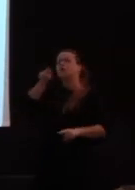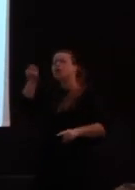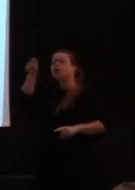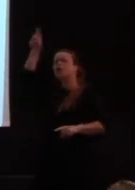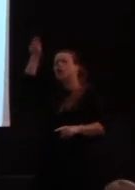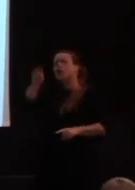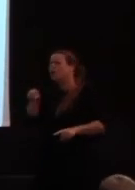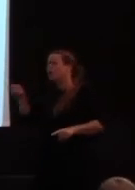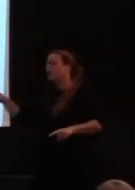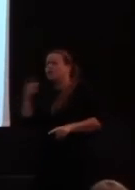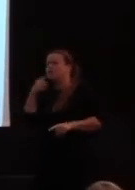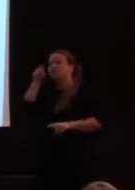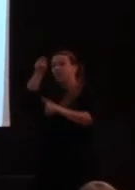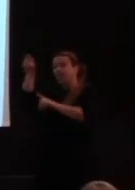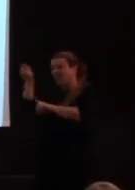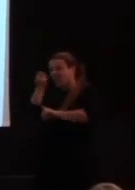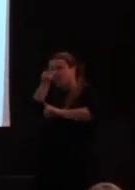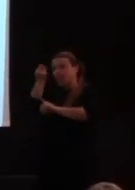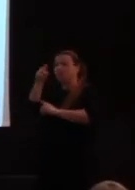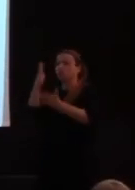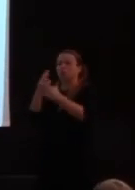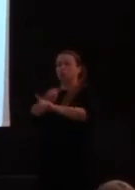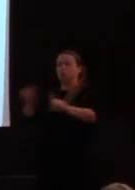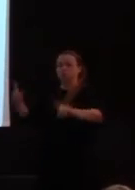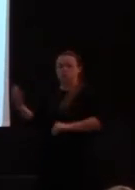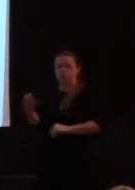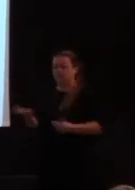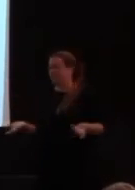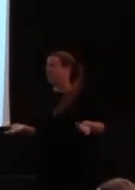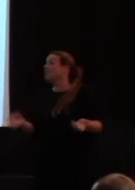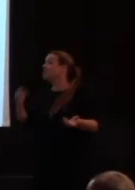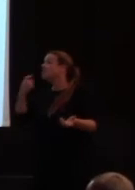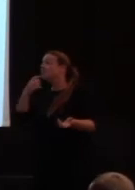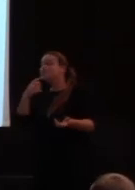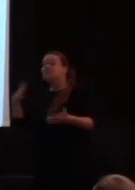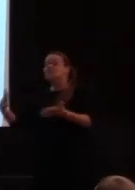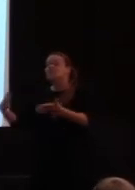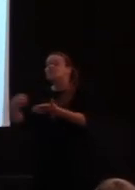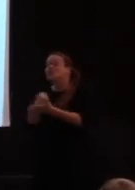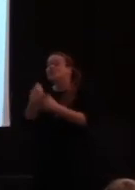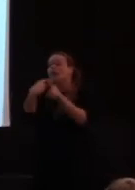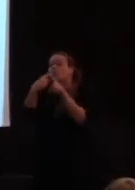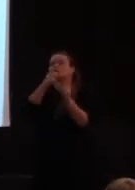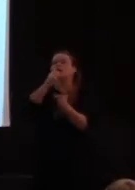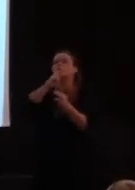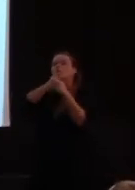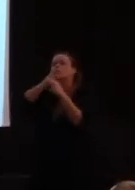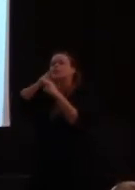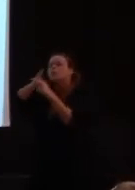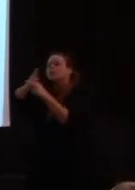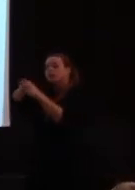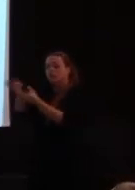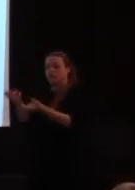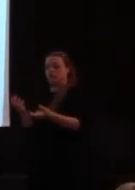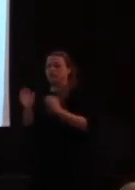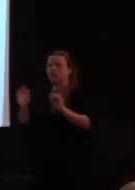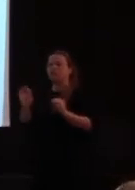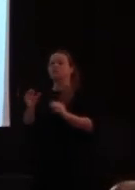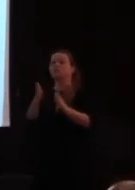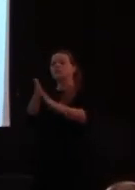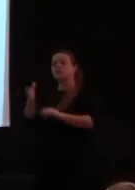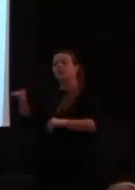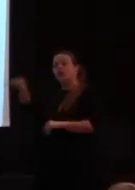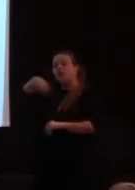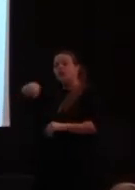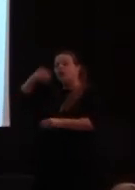formas deípticas no deberían existir en clase. Todas las cosas deberían tener nombre. Entonces, venga, vamos a pensar cómo vamos